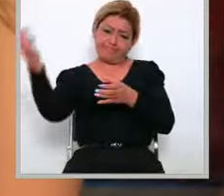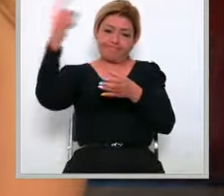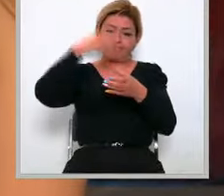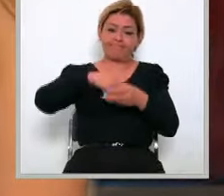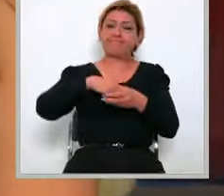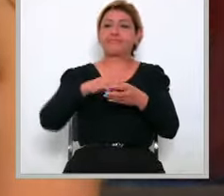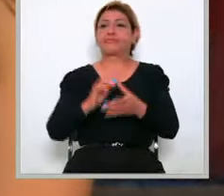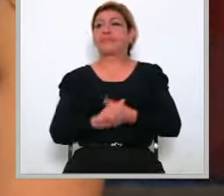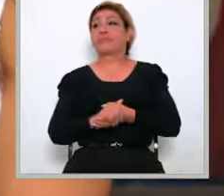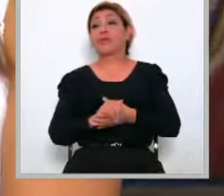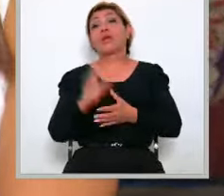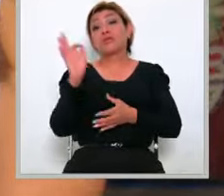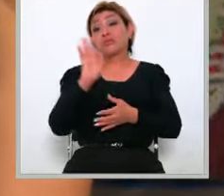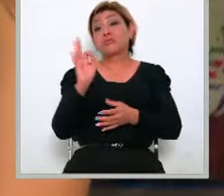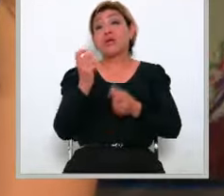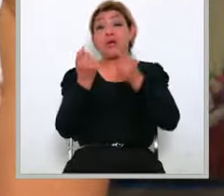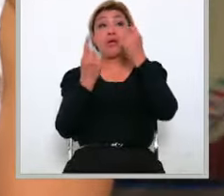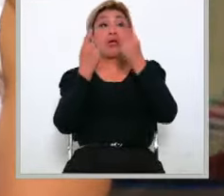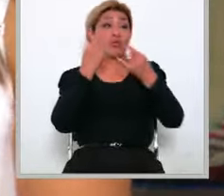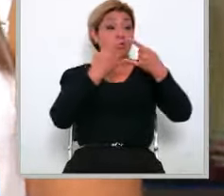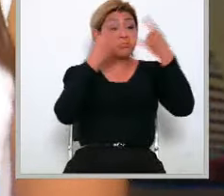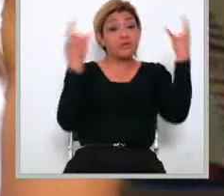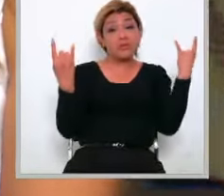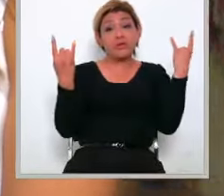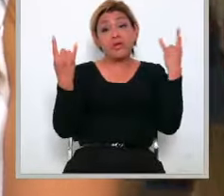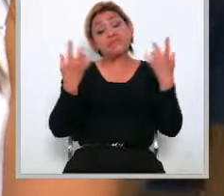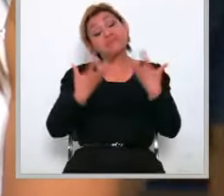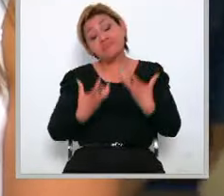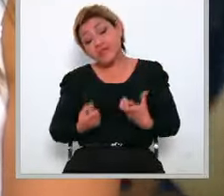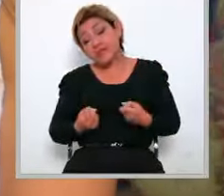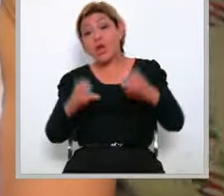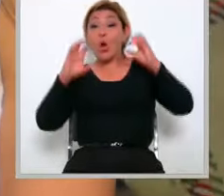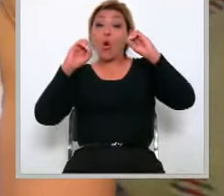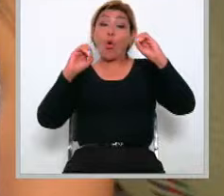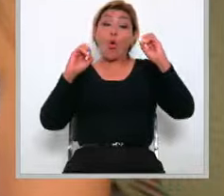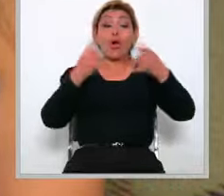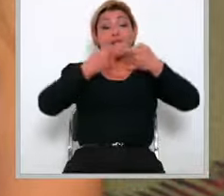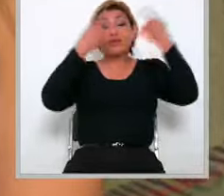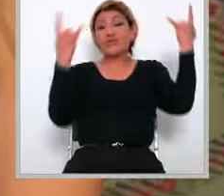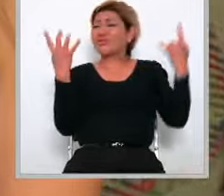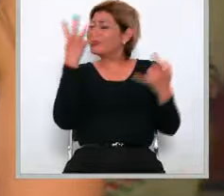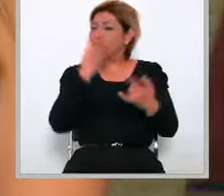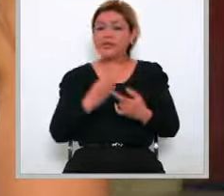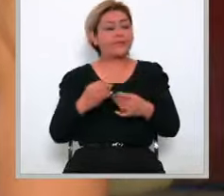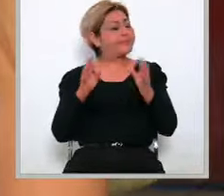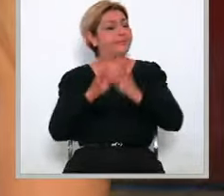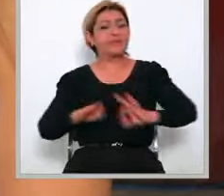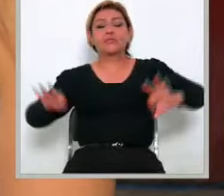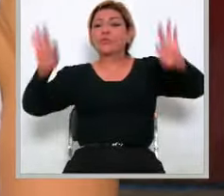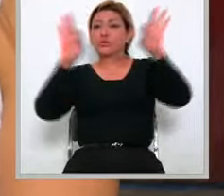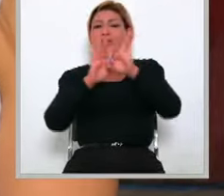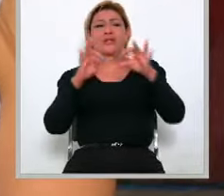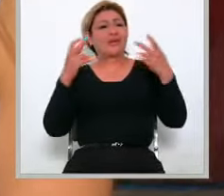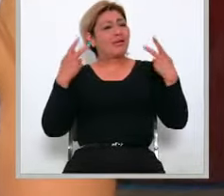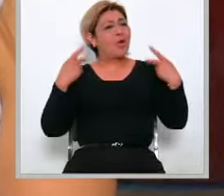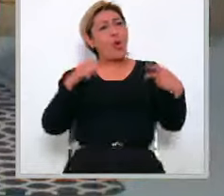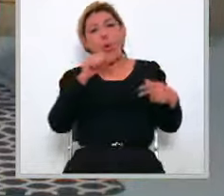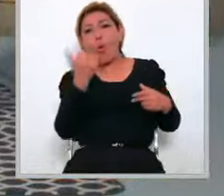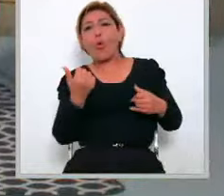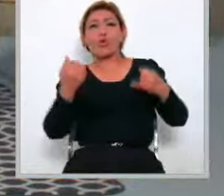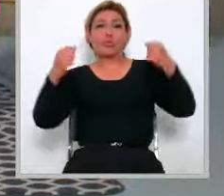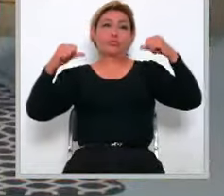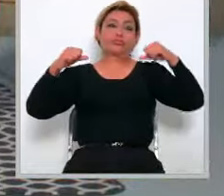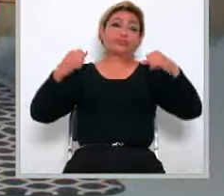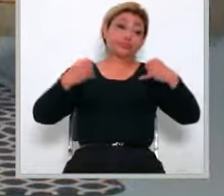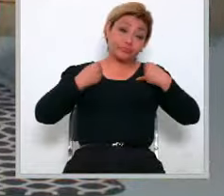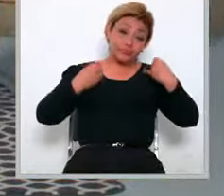esas experiencias malas y buenas para salir adelante y se integren a este programa y lo van a disfrutar mucho. Igual, muchísimas gracias a